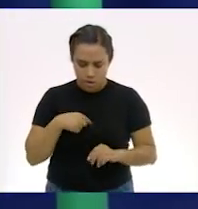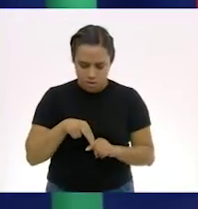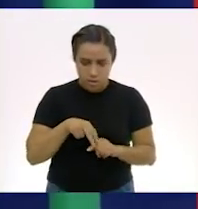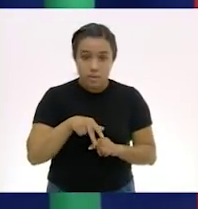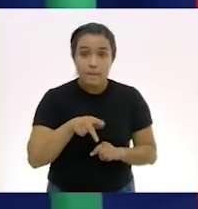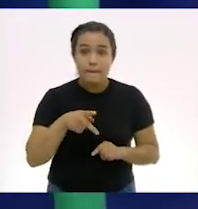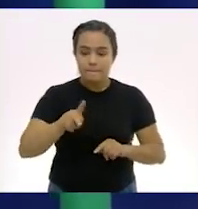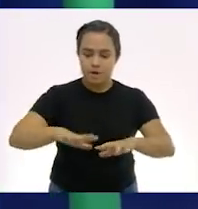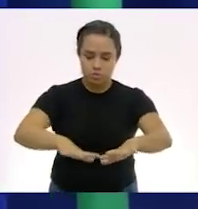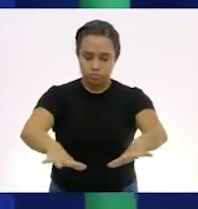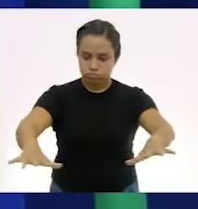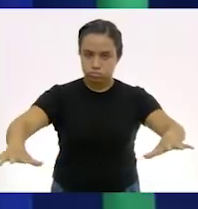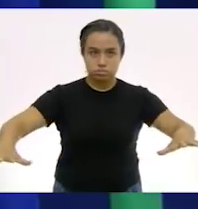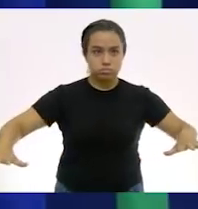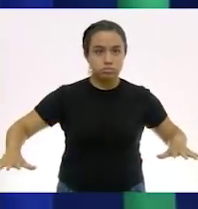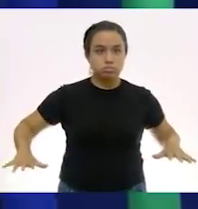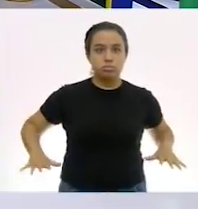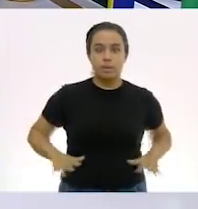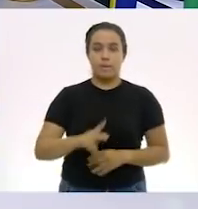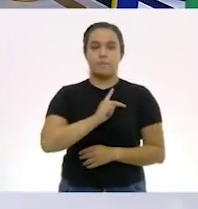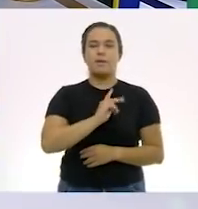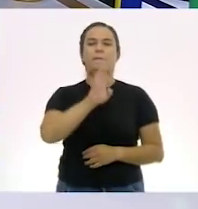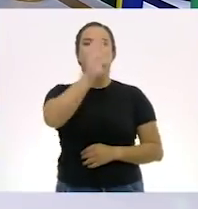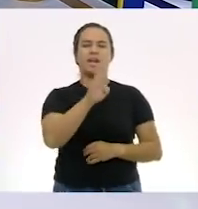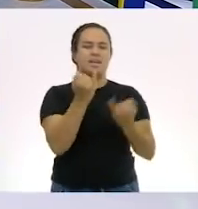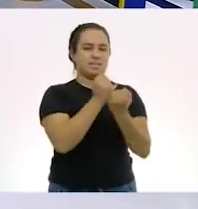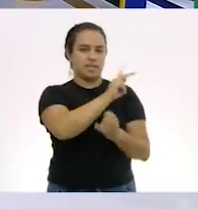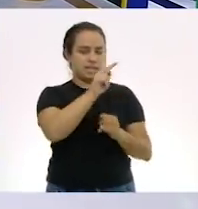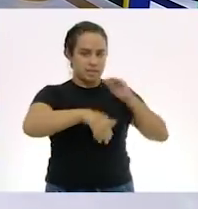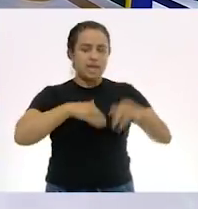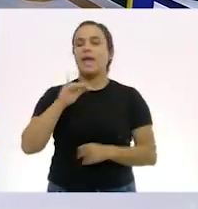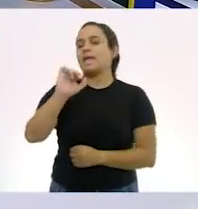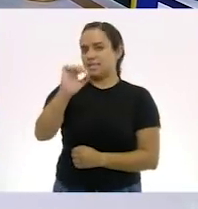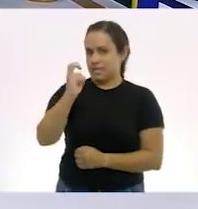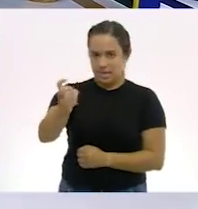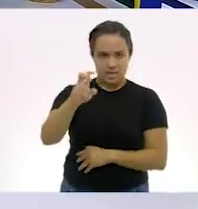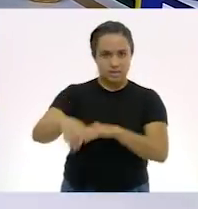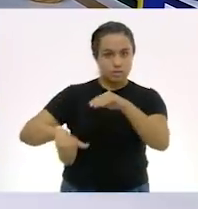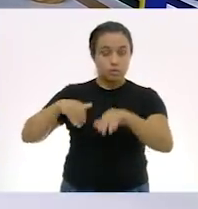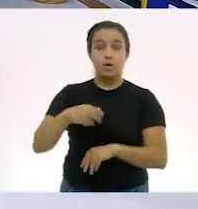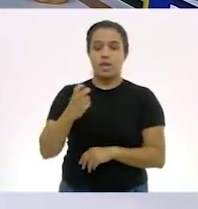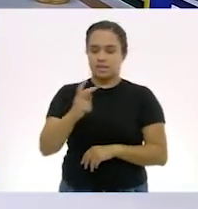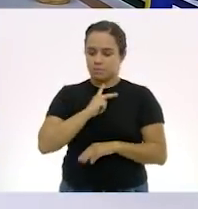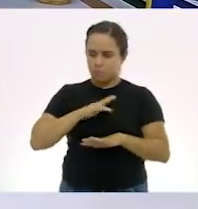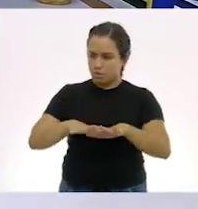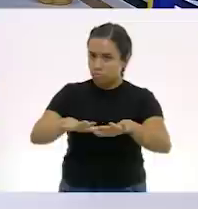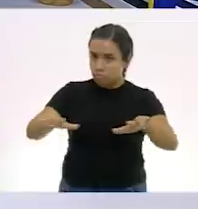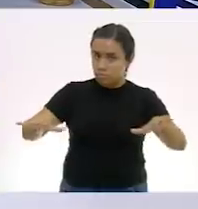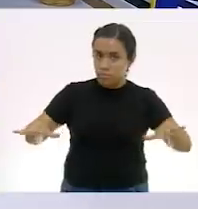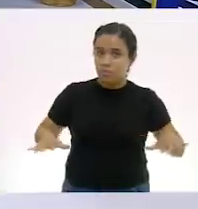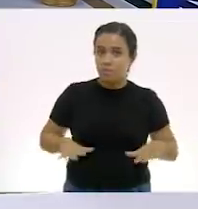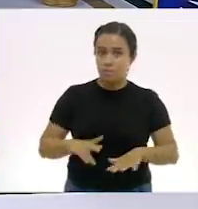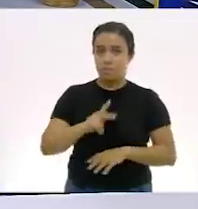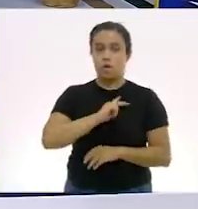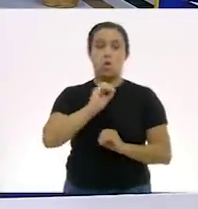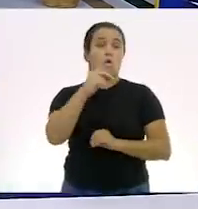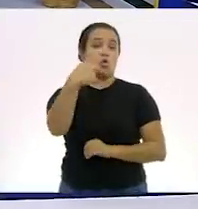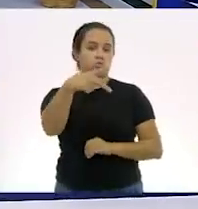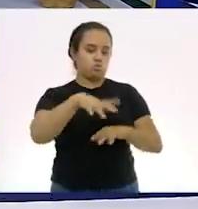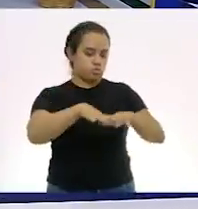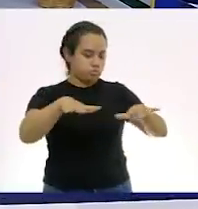diagonal izquierda adelante, diagonal derecha atrás. Bueno, como pudimos observar, Aníbal, la